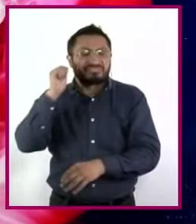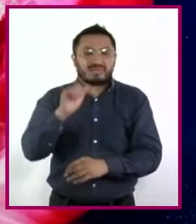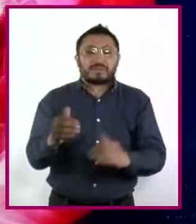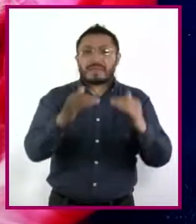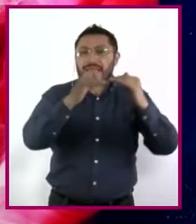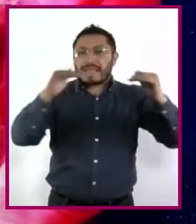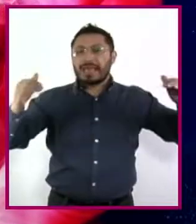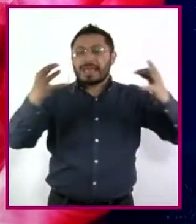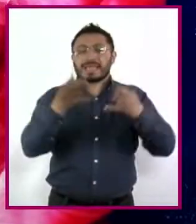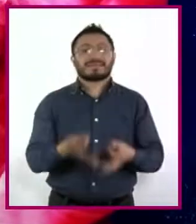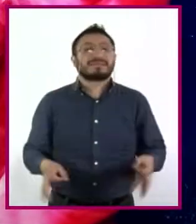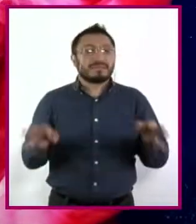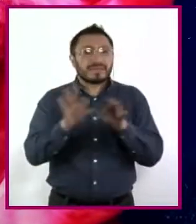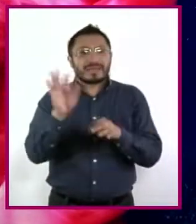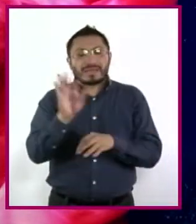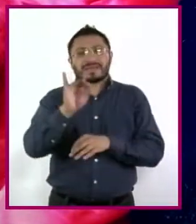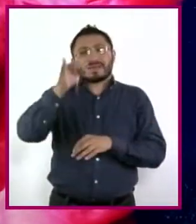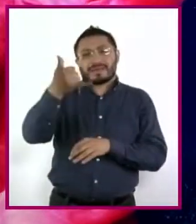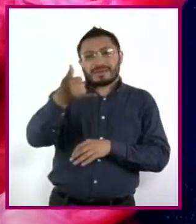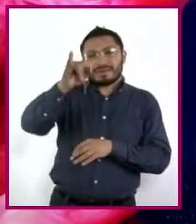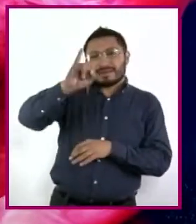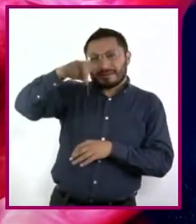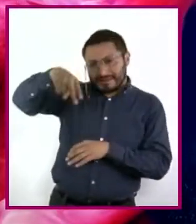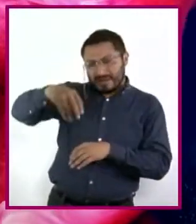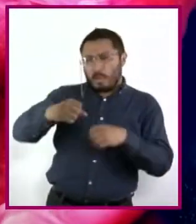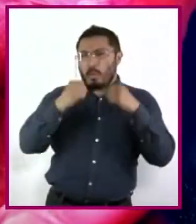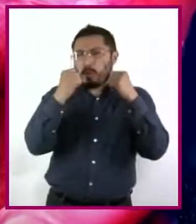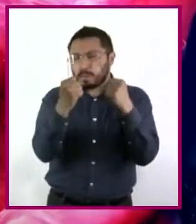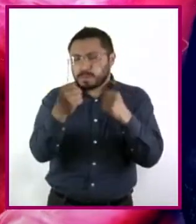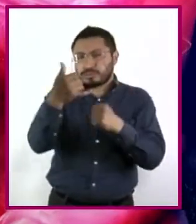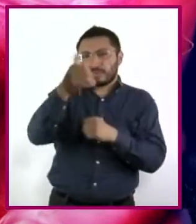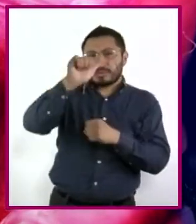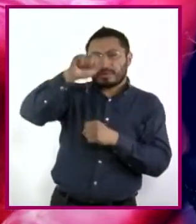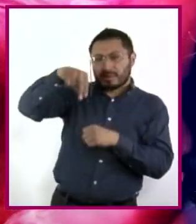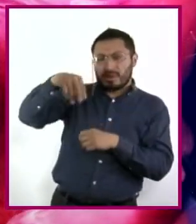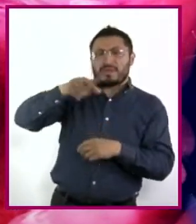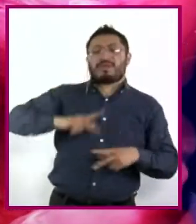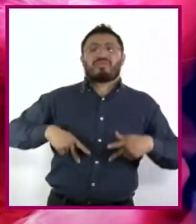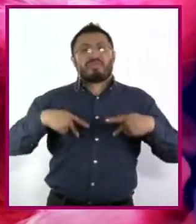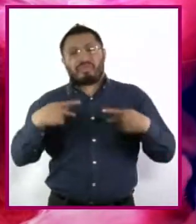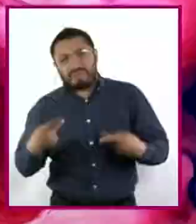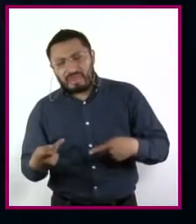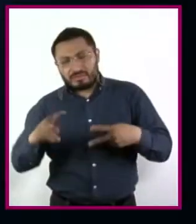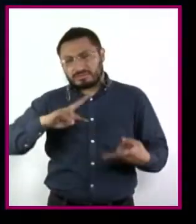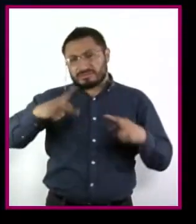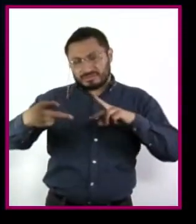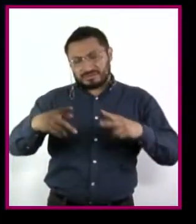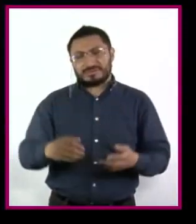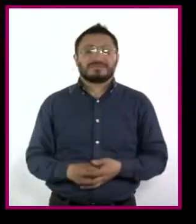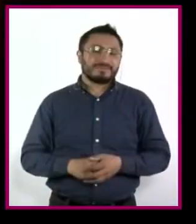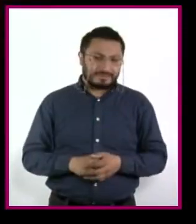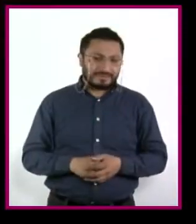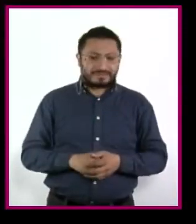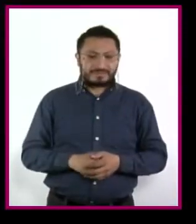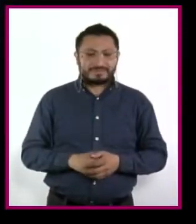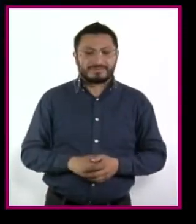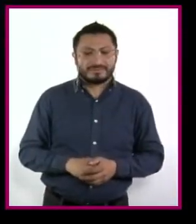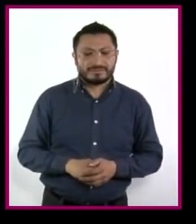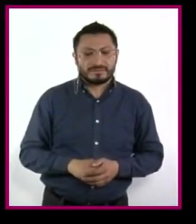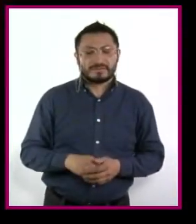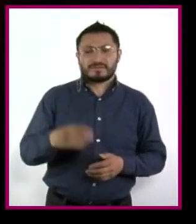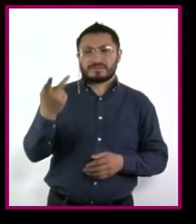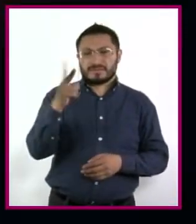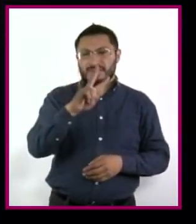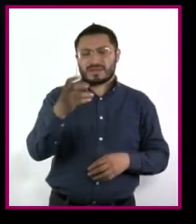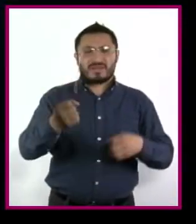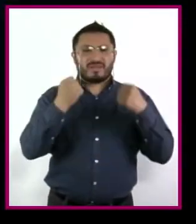importante. Si el yin es más fuerte, entonces el yang será más débil y viceversa. Además, estas 2